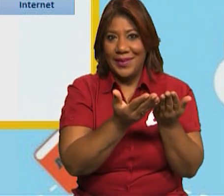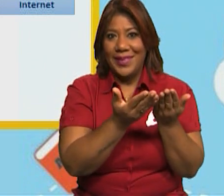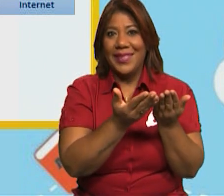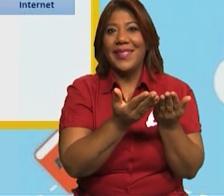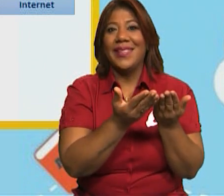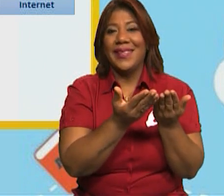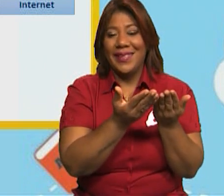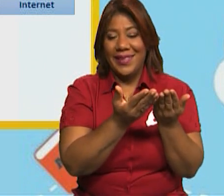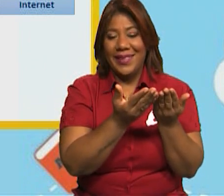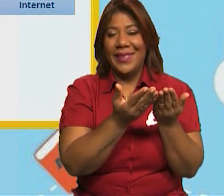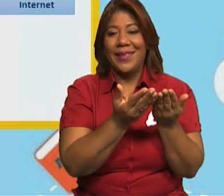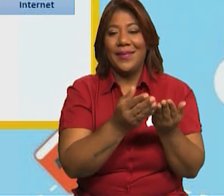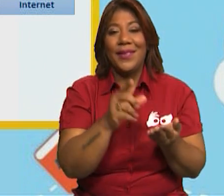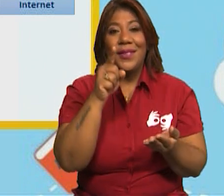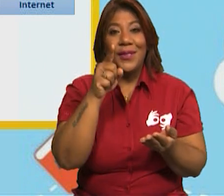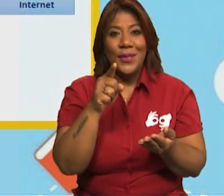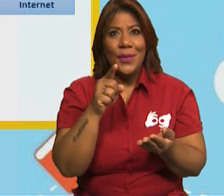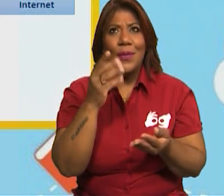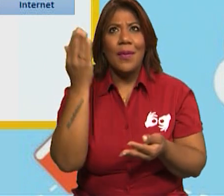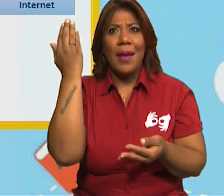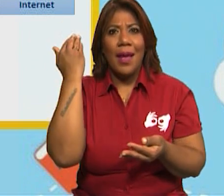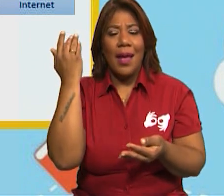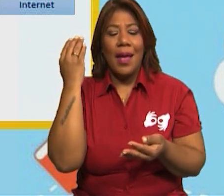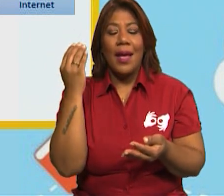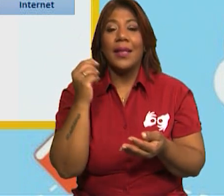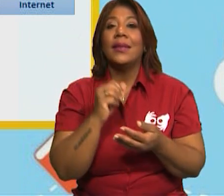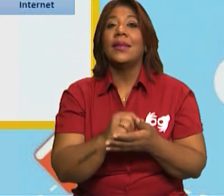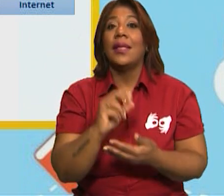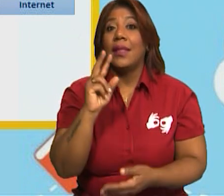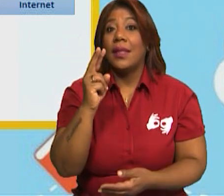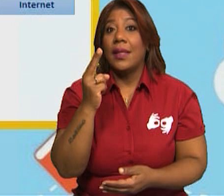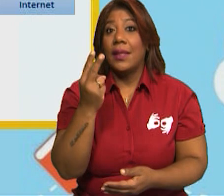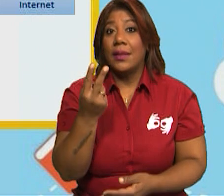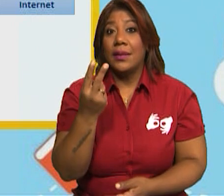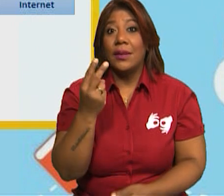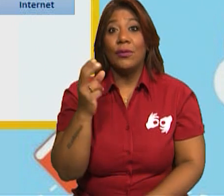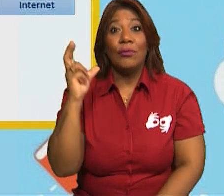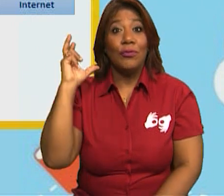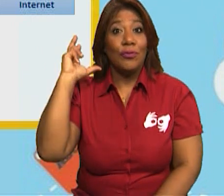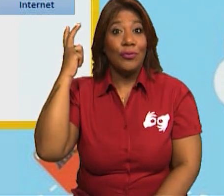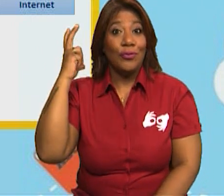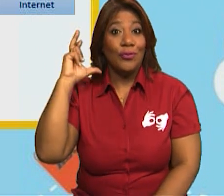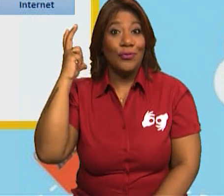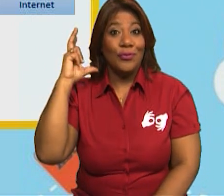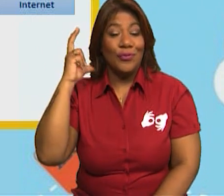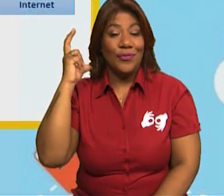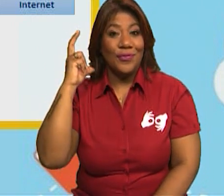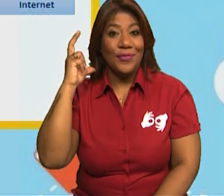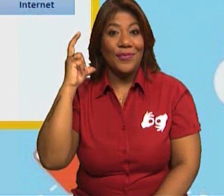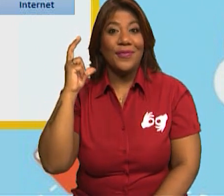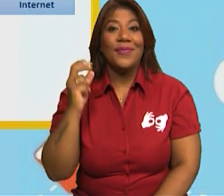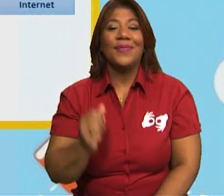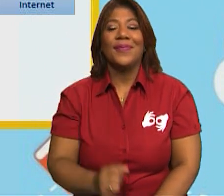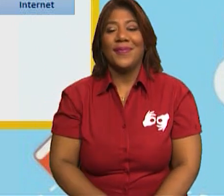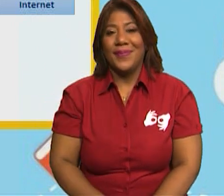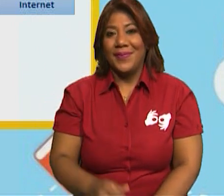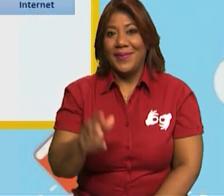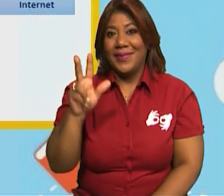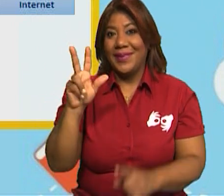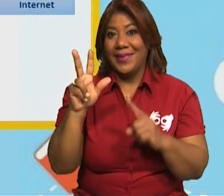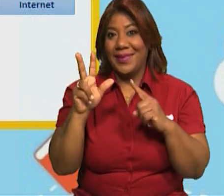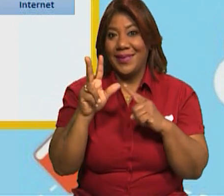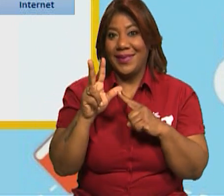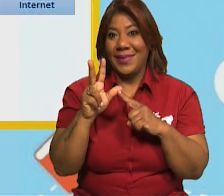actividad ya realizada antes. El segundo es un radio. El tercero es